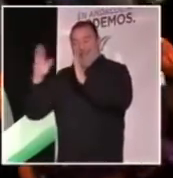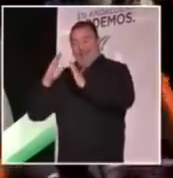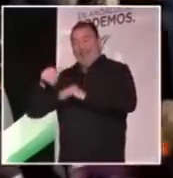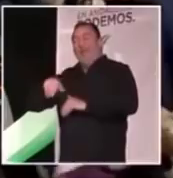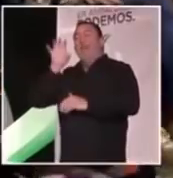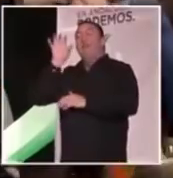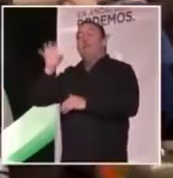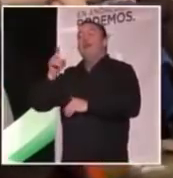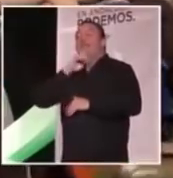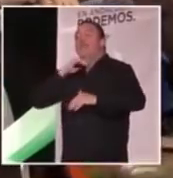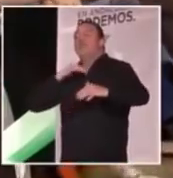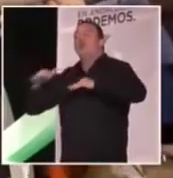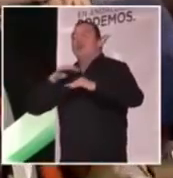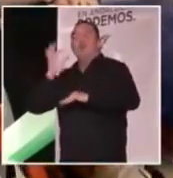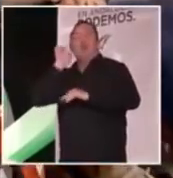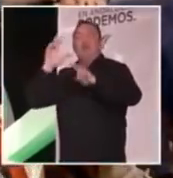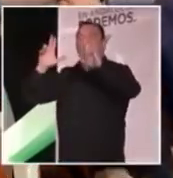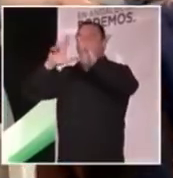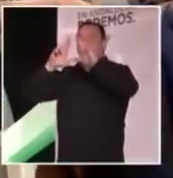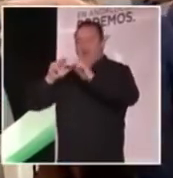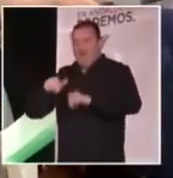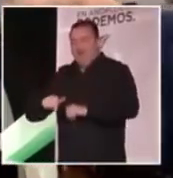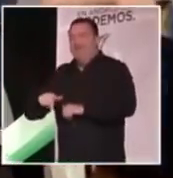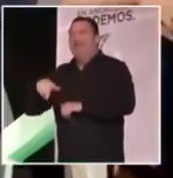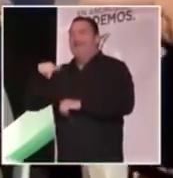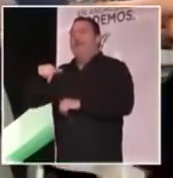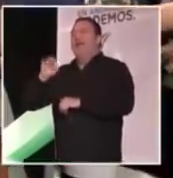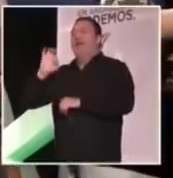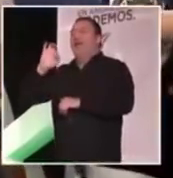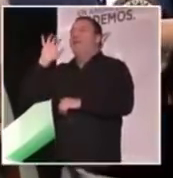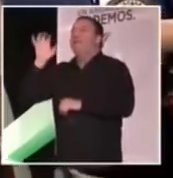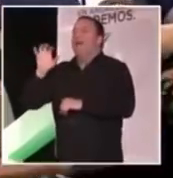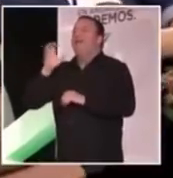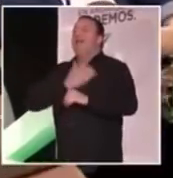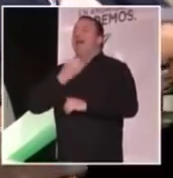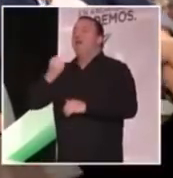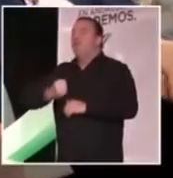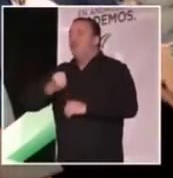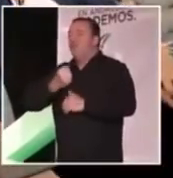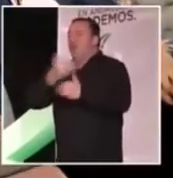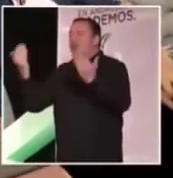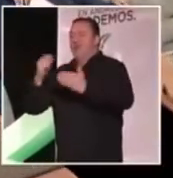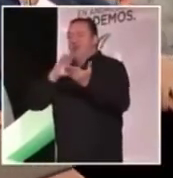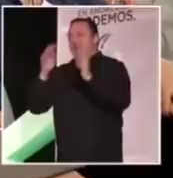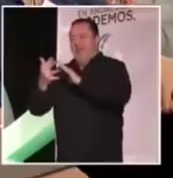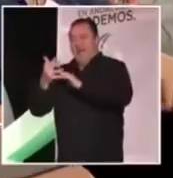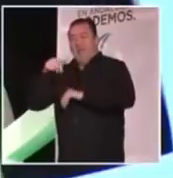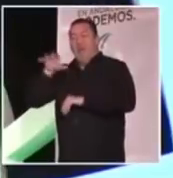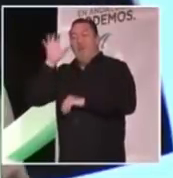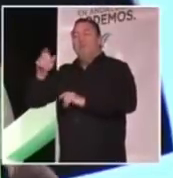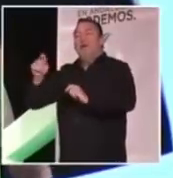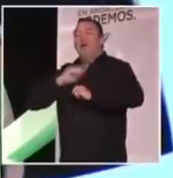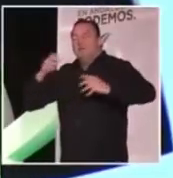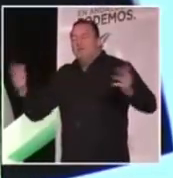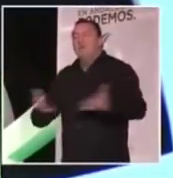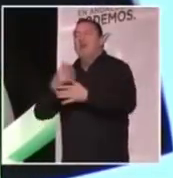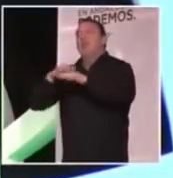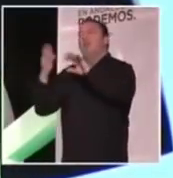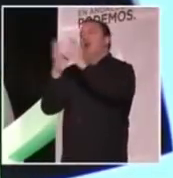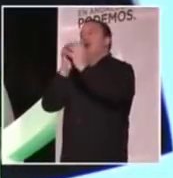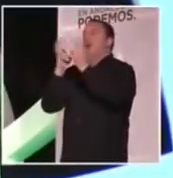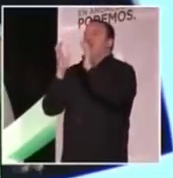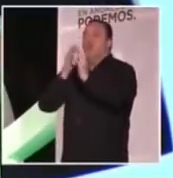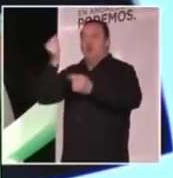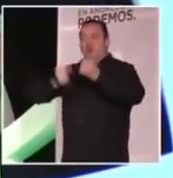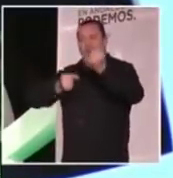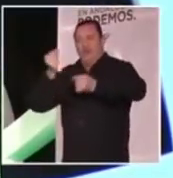del movimiento feminista, el país de los ayuntamientos del cambio, el país que nos empujó para llegar a un acuerdo de